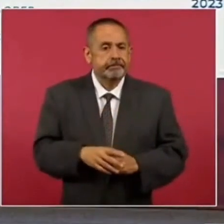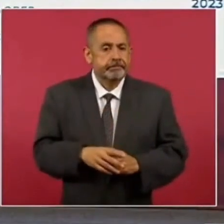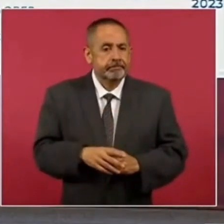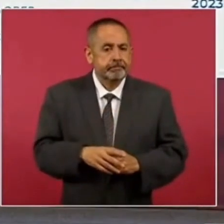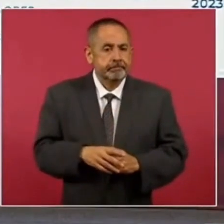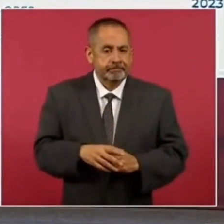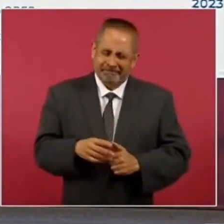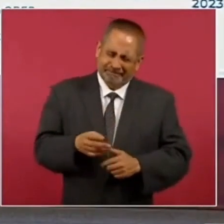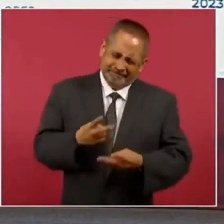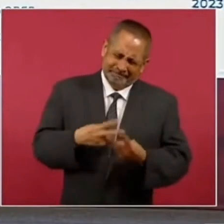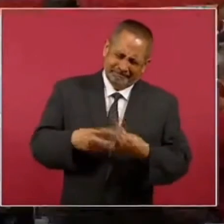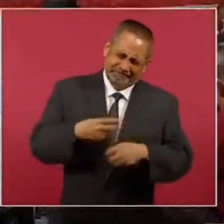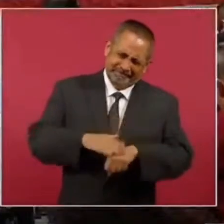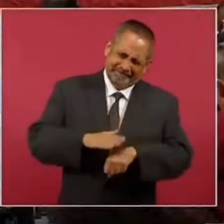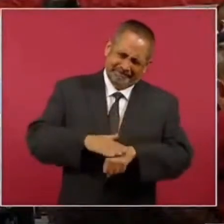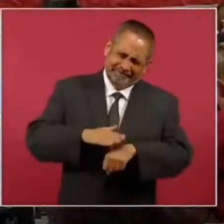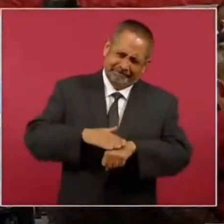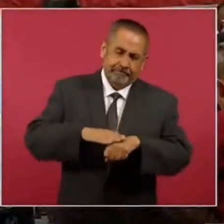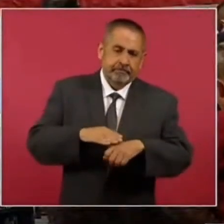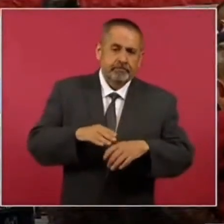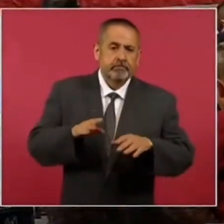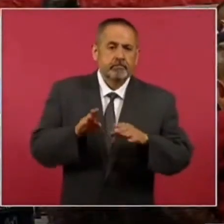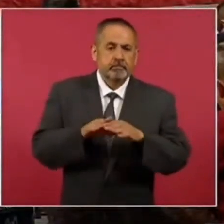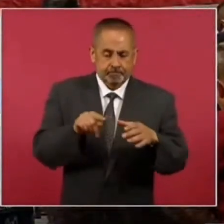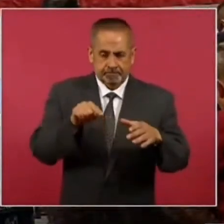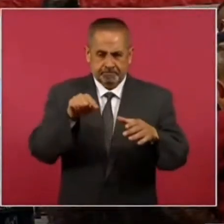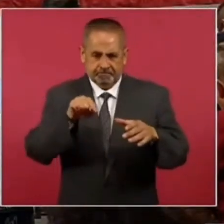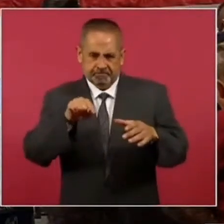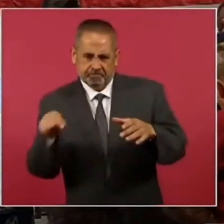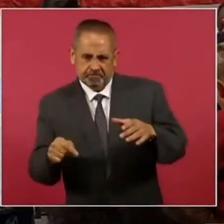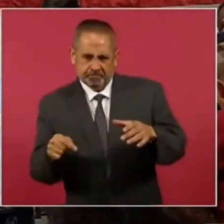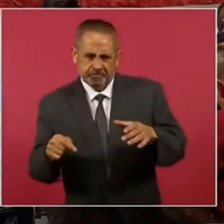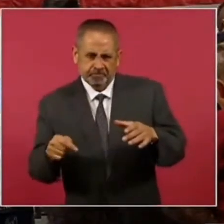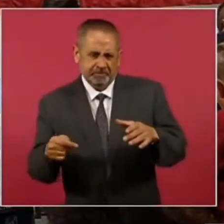la producción, inyectando nitrógeno